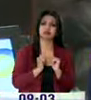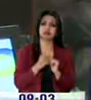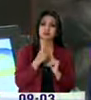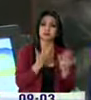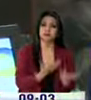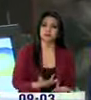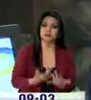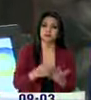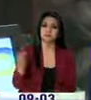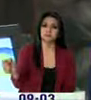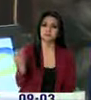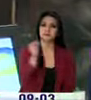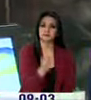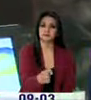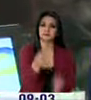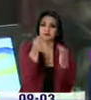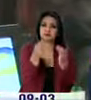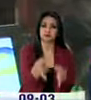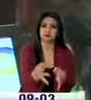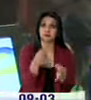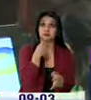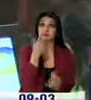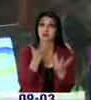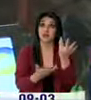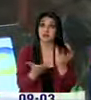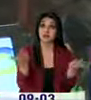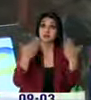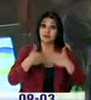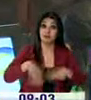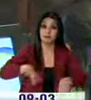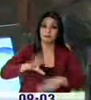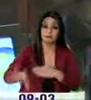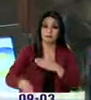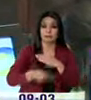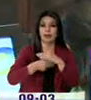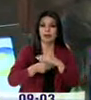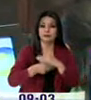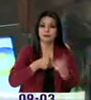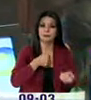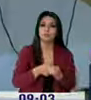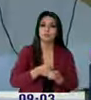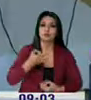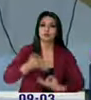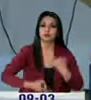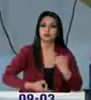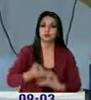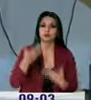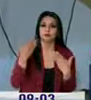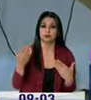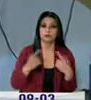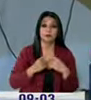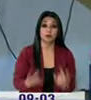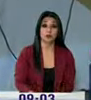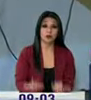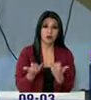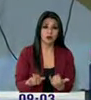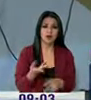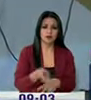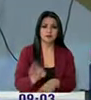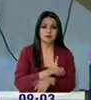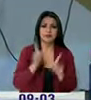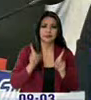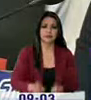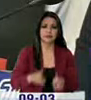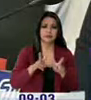que esperan que la comparecencia se concrete. No descartan que luego de ello se sumen al enjuiciamiento político, pero esperan que esta vez la Asamblea